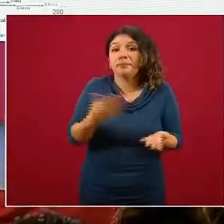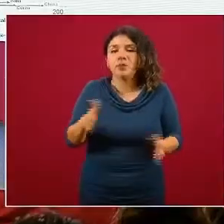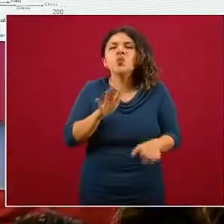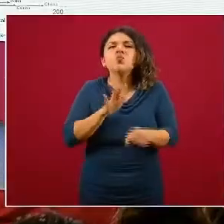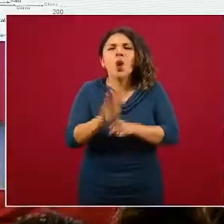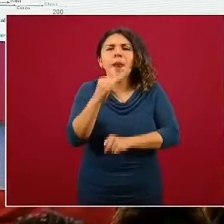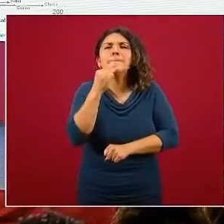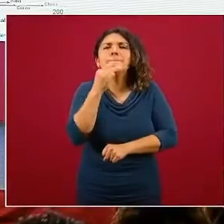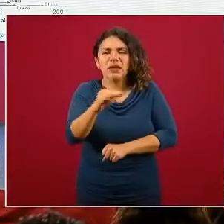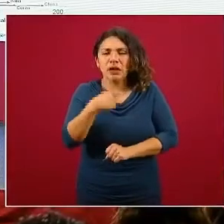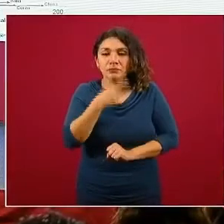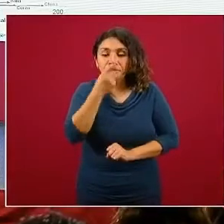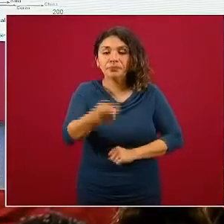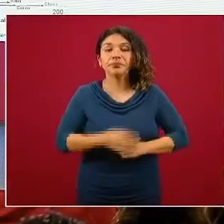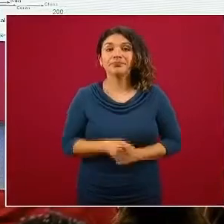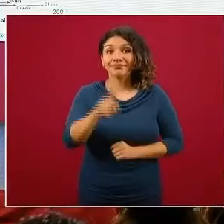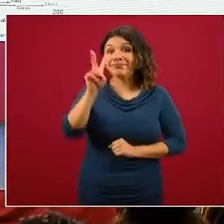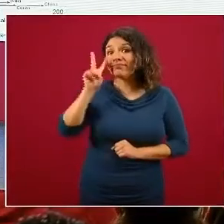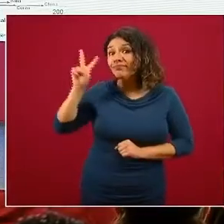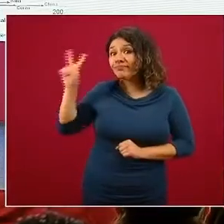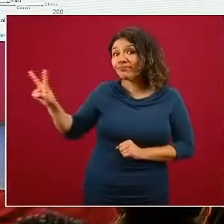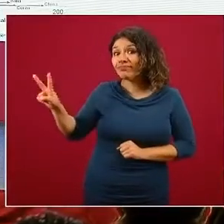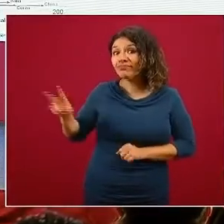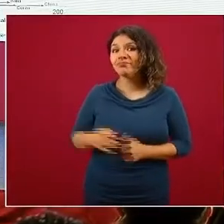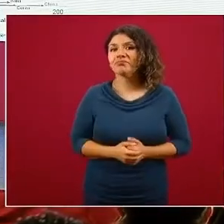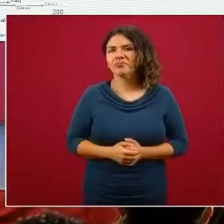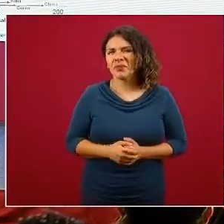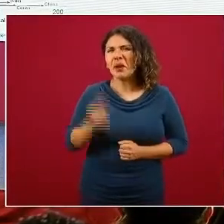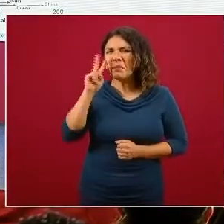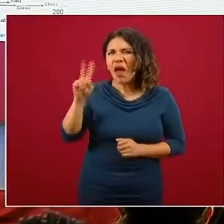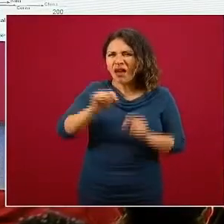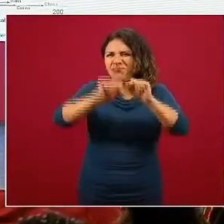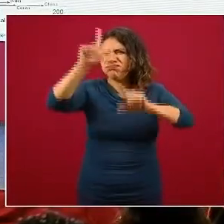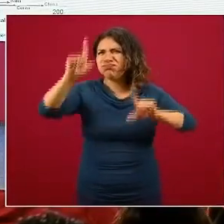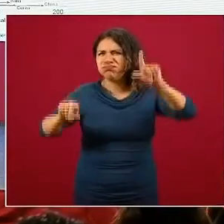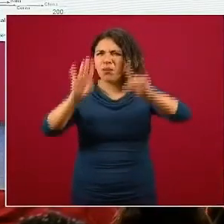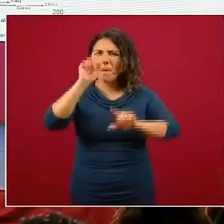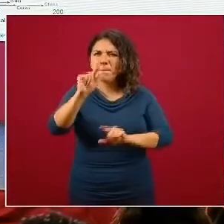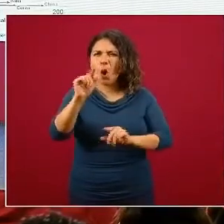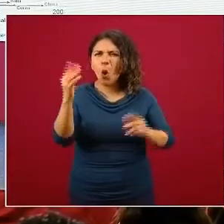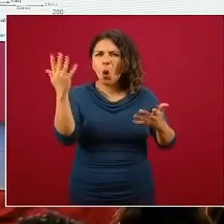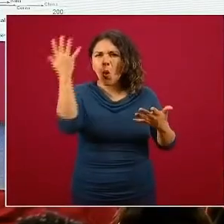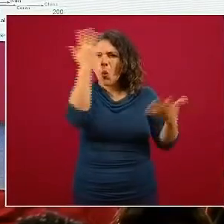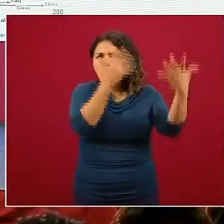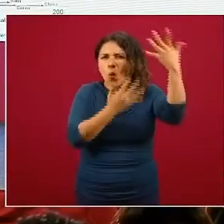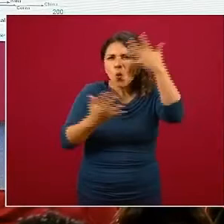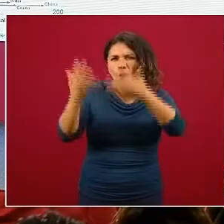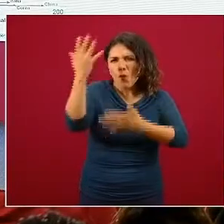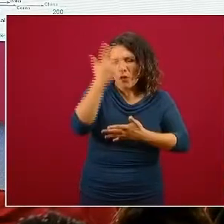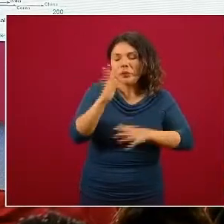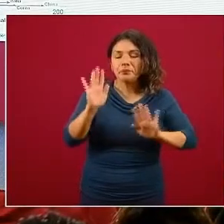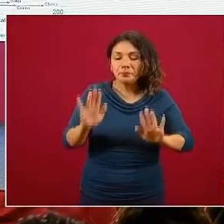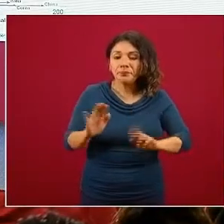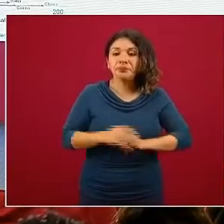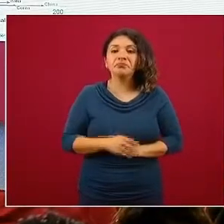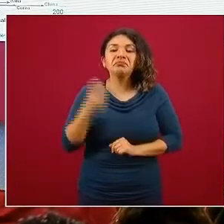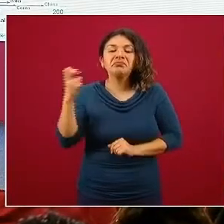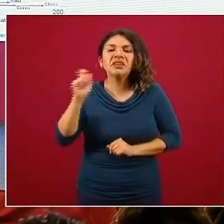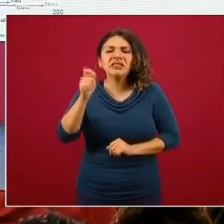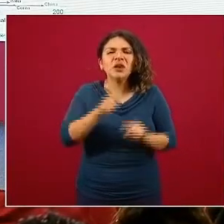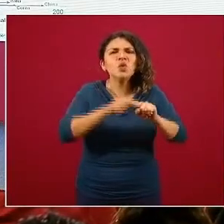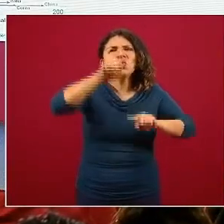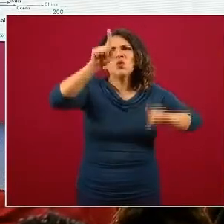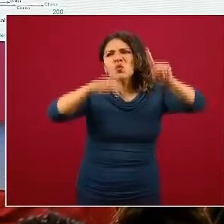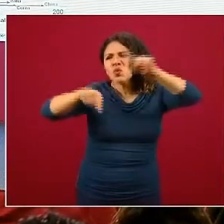mensaje? Lo que se ve aquí es un poquito confuso la visualización, parecen unos espaguetis, pero es una serie de